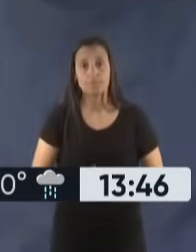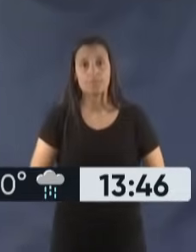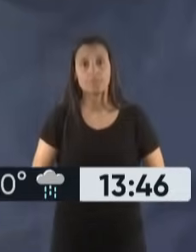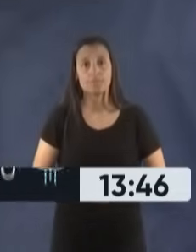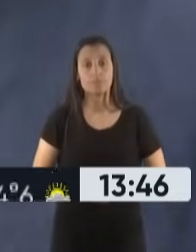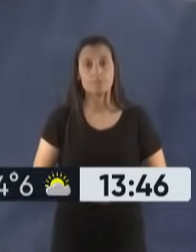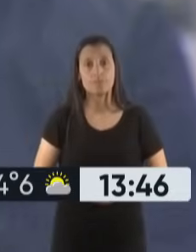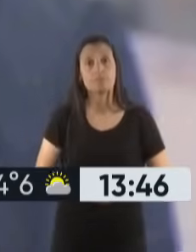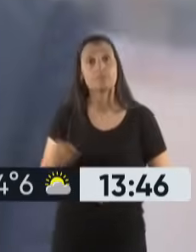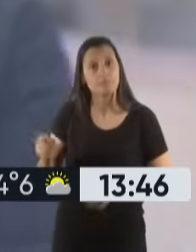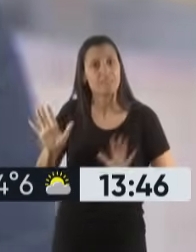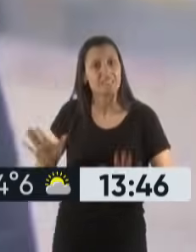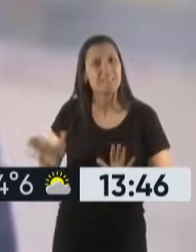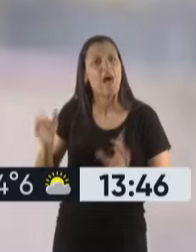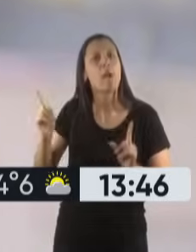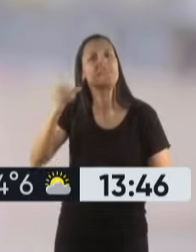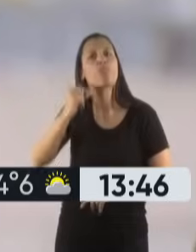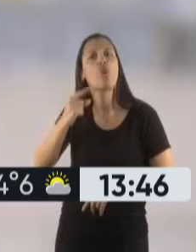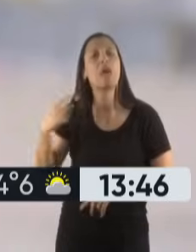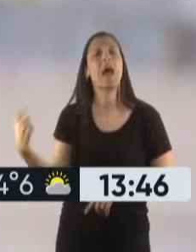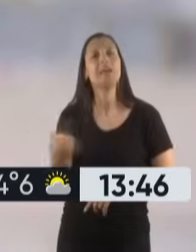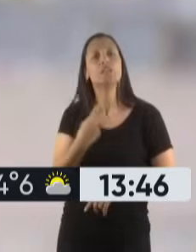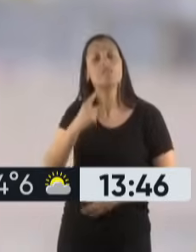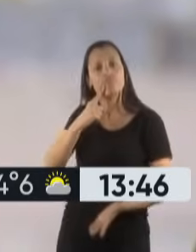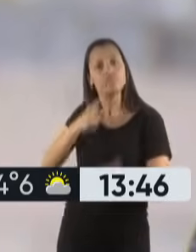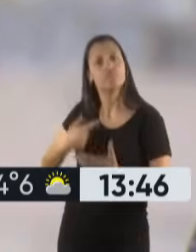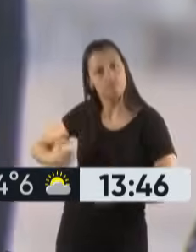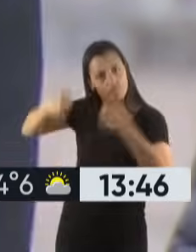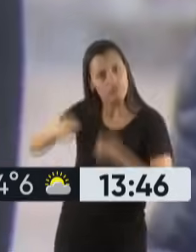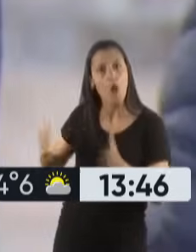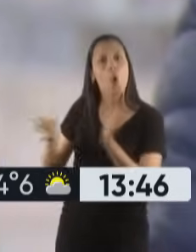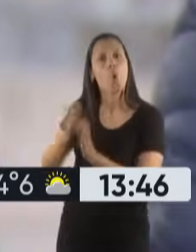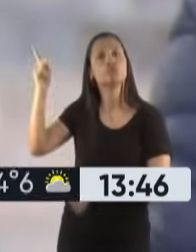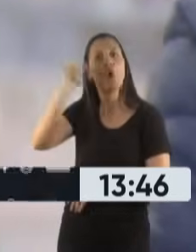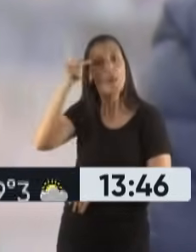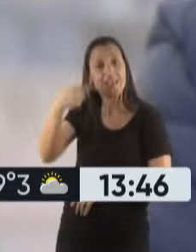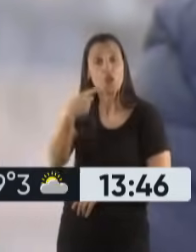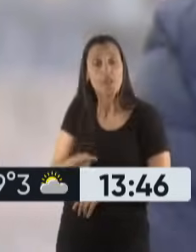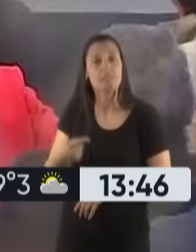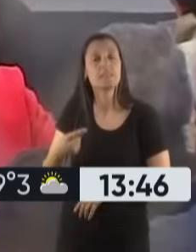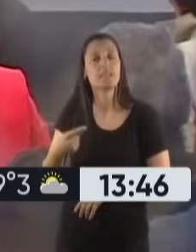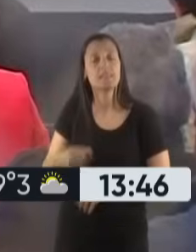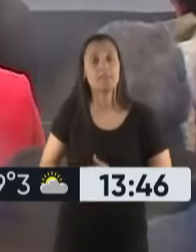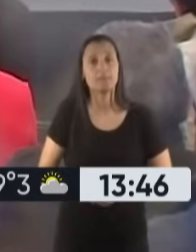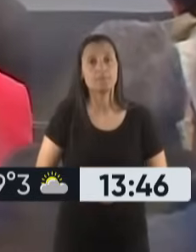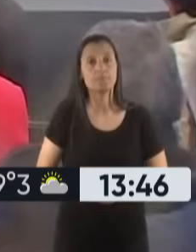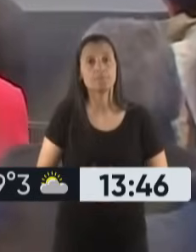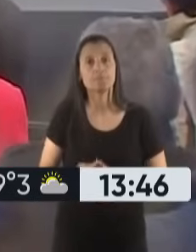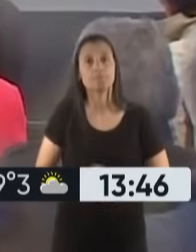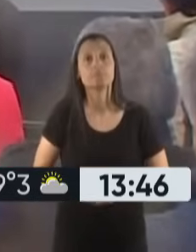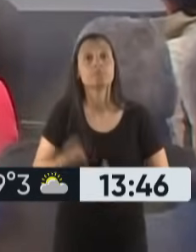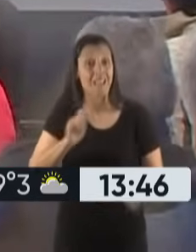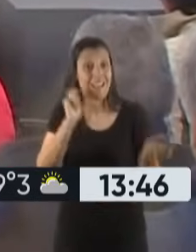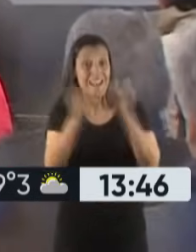Pero ¿sabes, Jorge, que yo estaba el día que decidimos con Néstor que Aguas Argentinas se convierte en AISA? Y tuve que anunciarlo